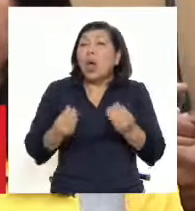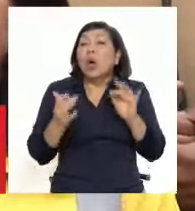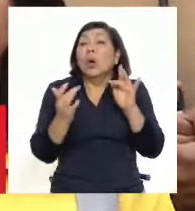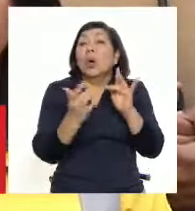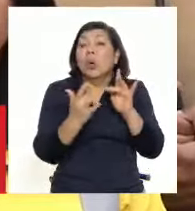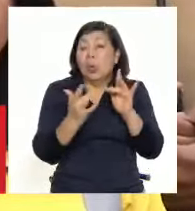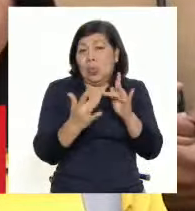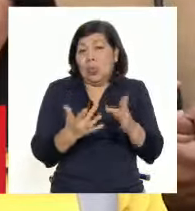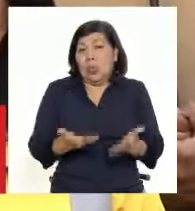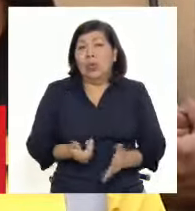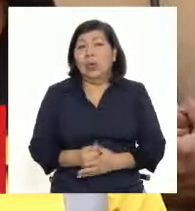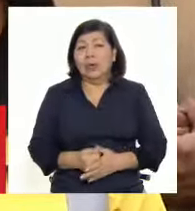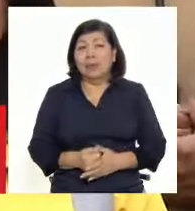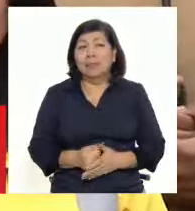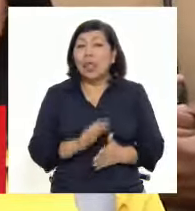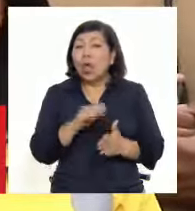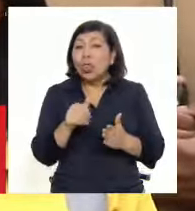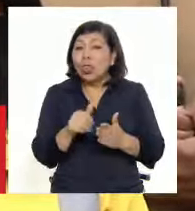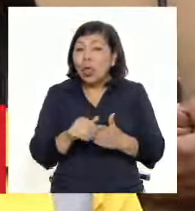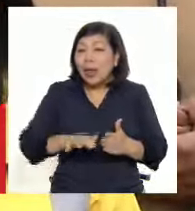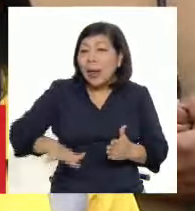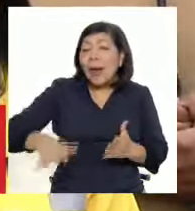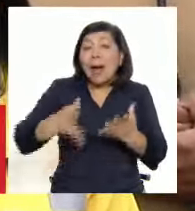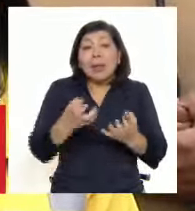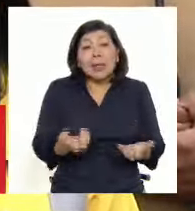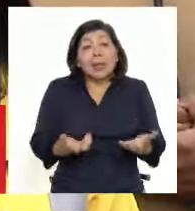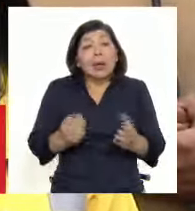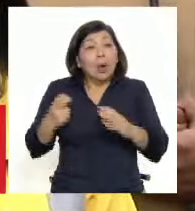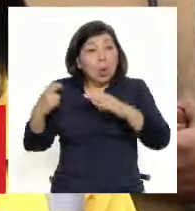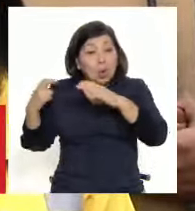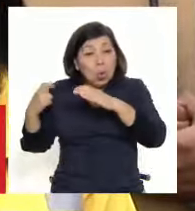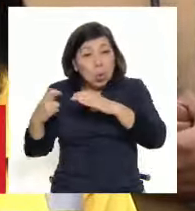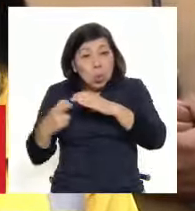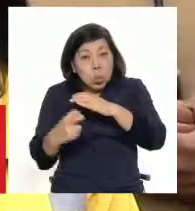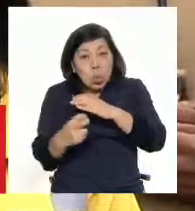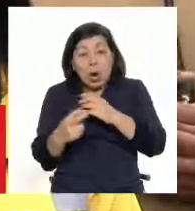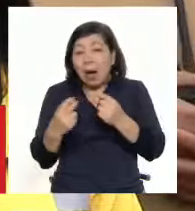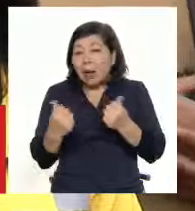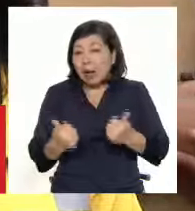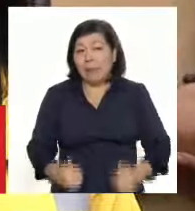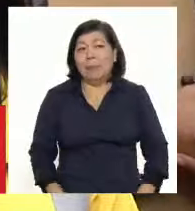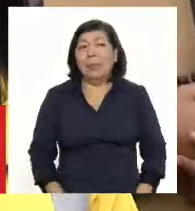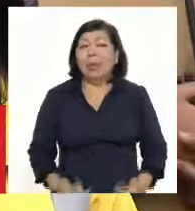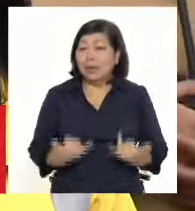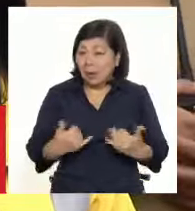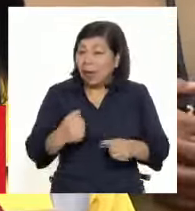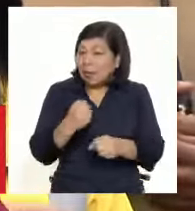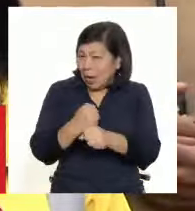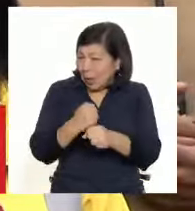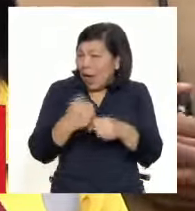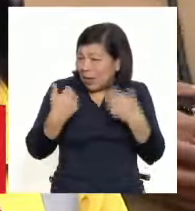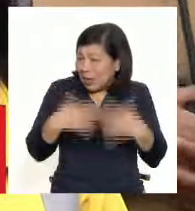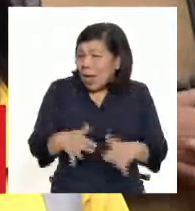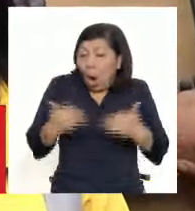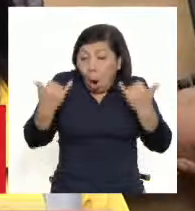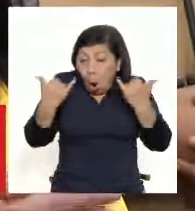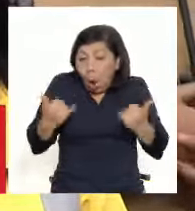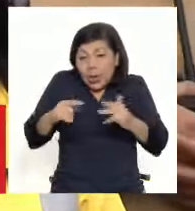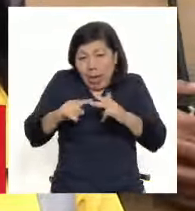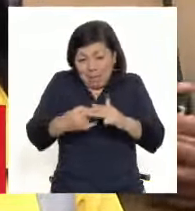conecta el metropolitano. Y toda la población quiere que la línea 2 avance lo más rápido posible. Y en eso estamos. Nosotros, desde